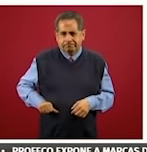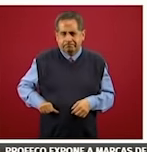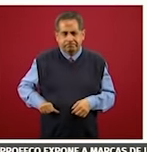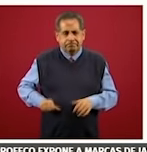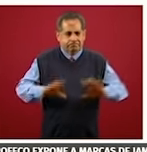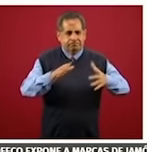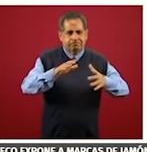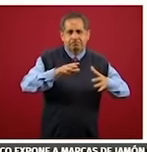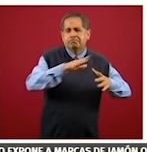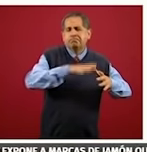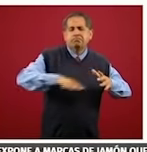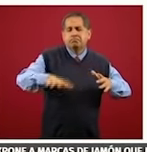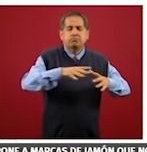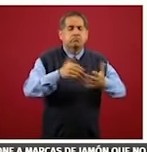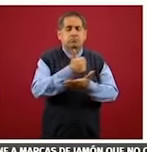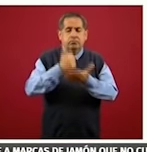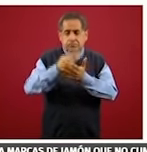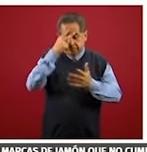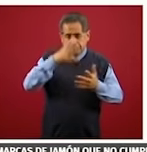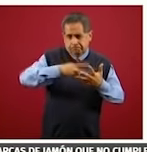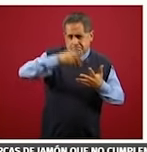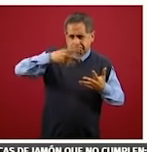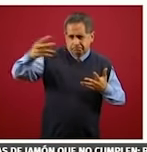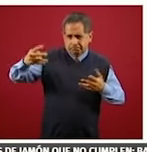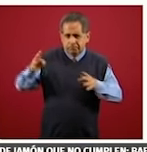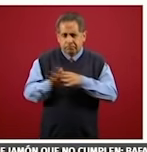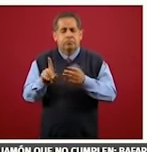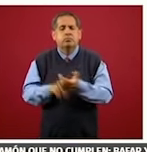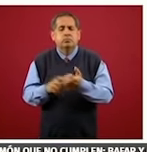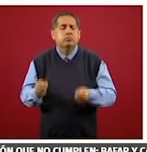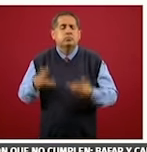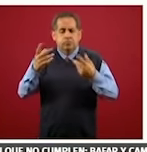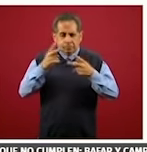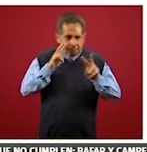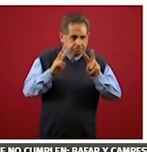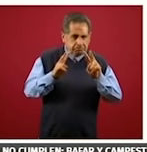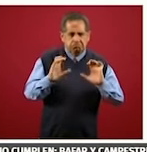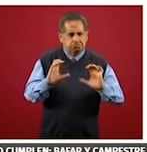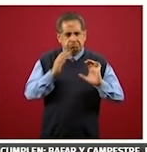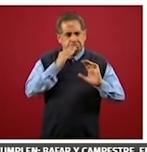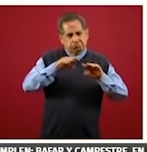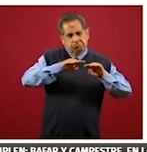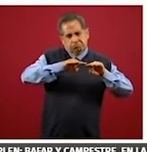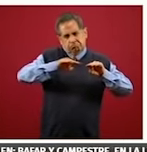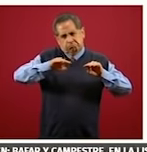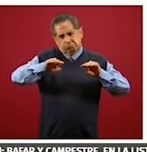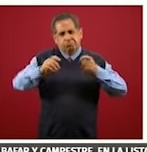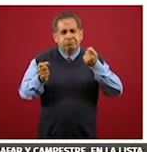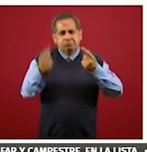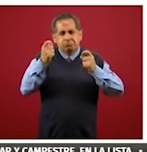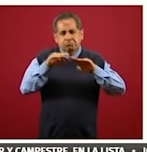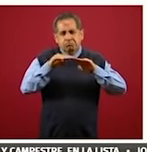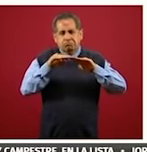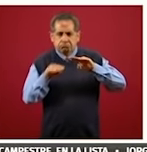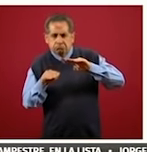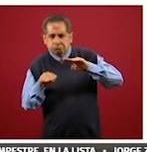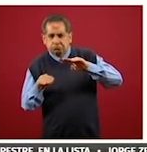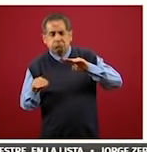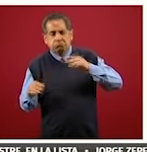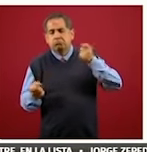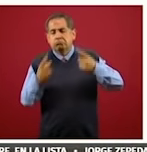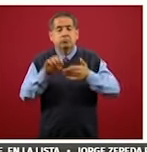demarcaciones territoriales de la Ciudad de México han tenido un patrón de estabilidad, algunas con descensos más claros. Esto